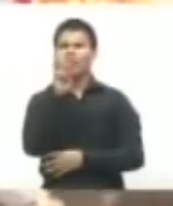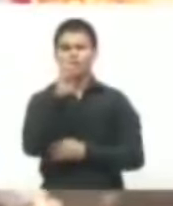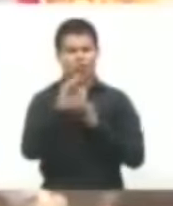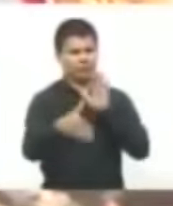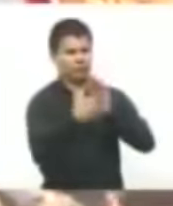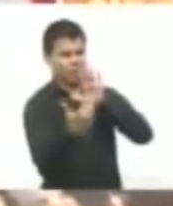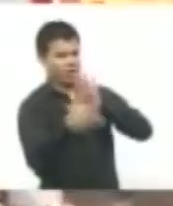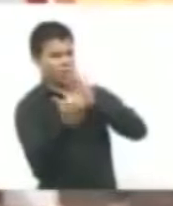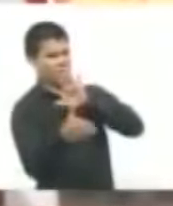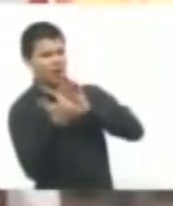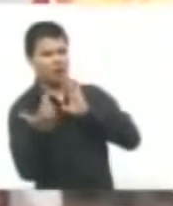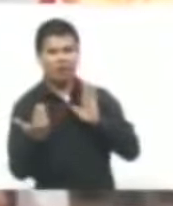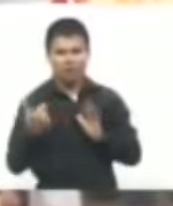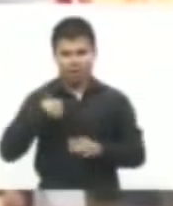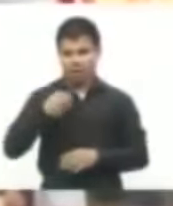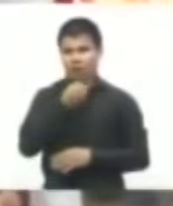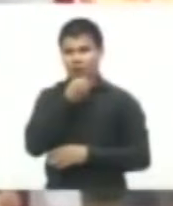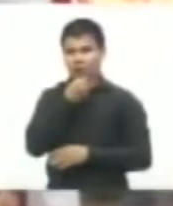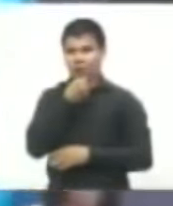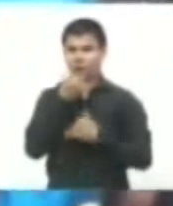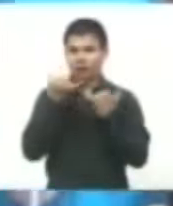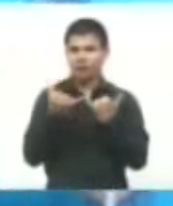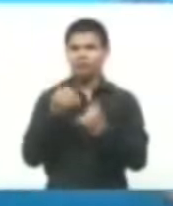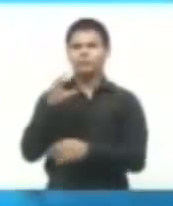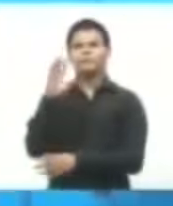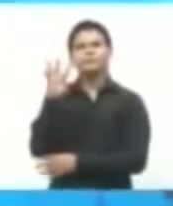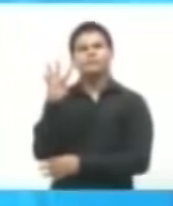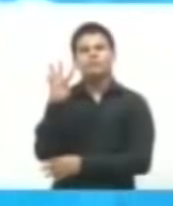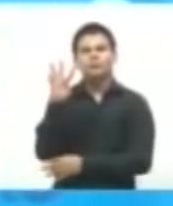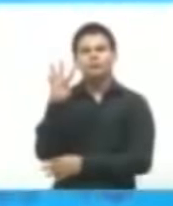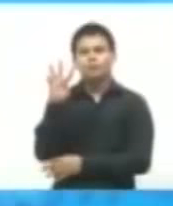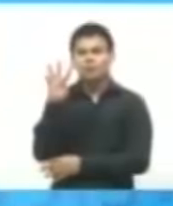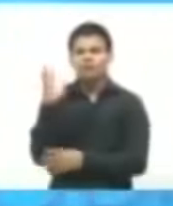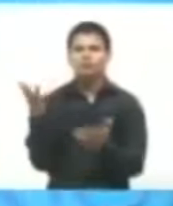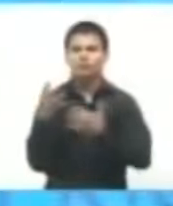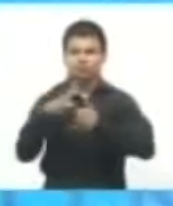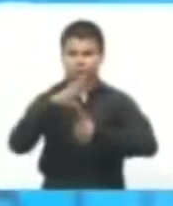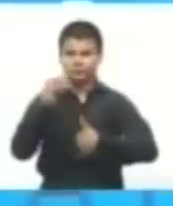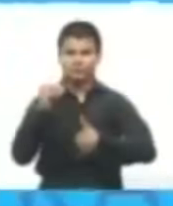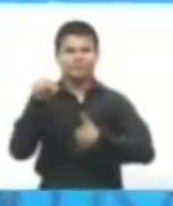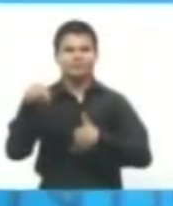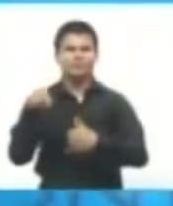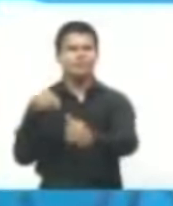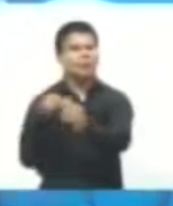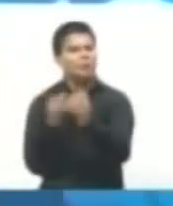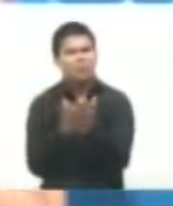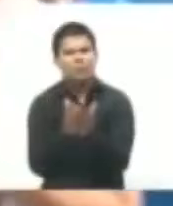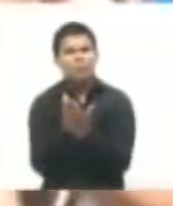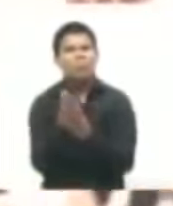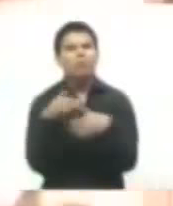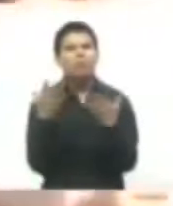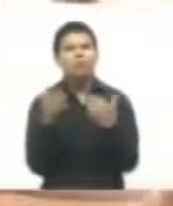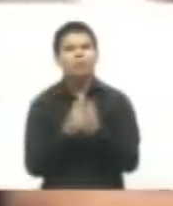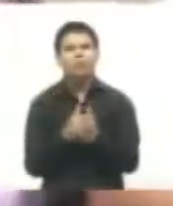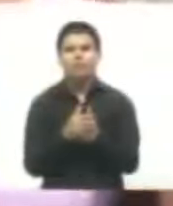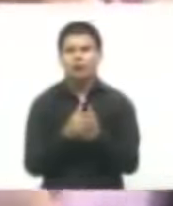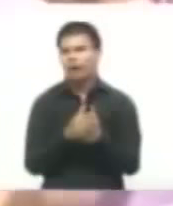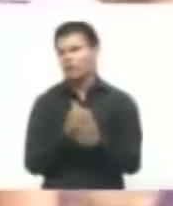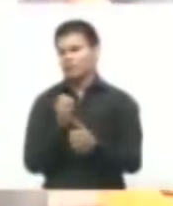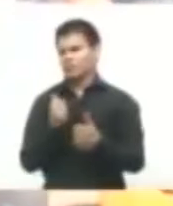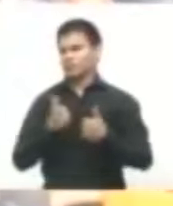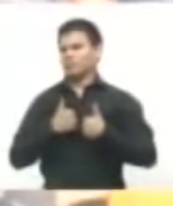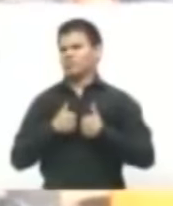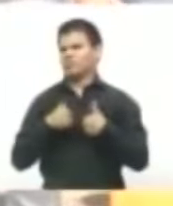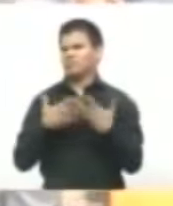a periodistas, 4 de ellas en el Atlántico. Y se conoce que la forma más común de censura a la prensa es la autocensura. Esta